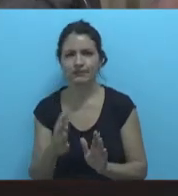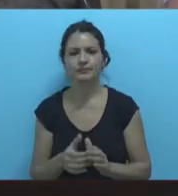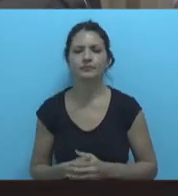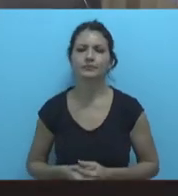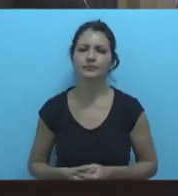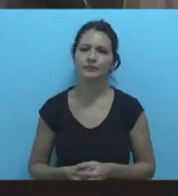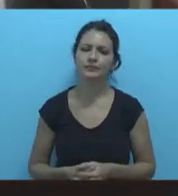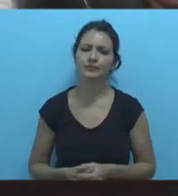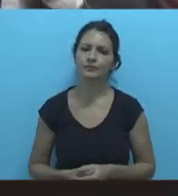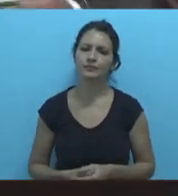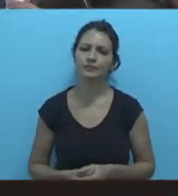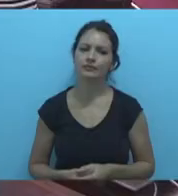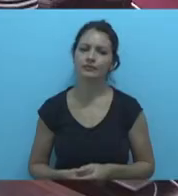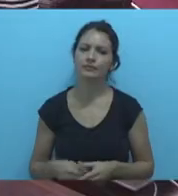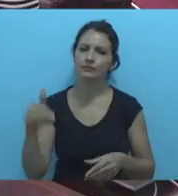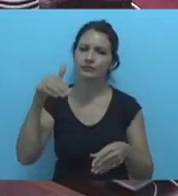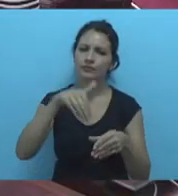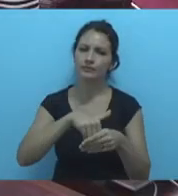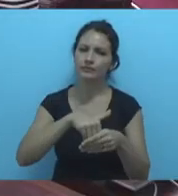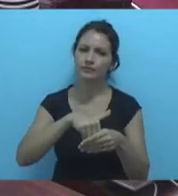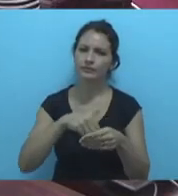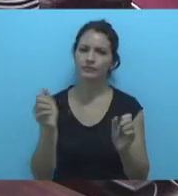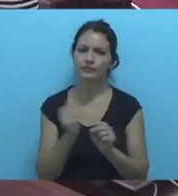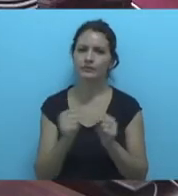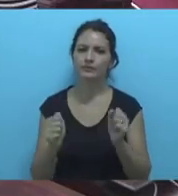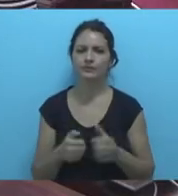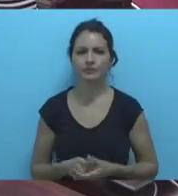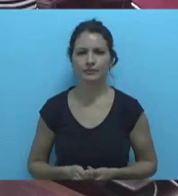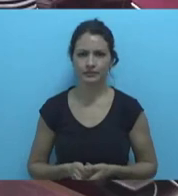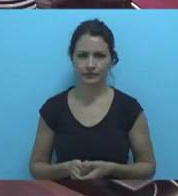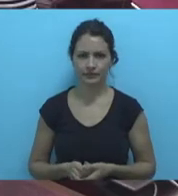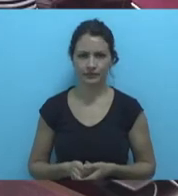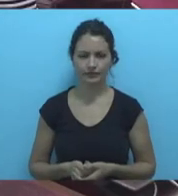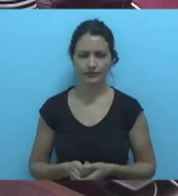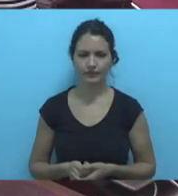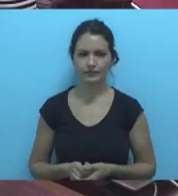Ponemos a consideración el proyecto de declaración. Aprobado.